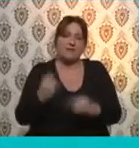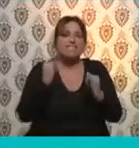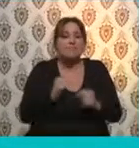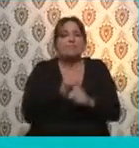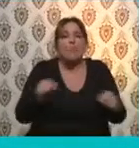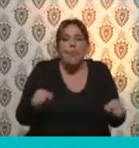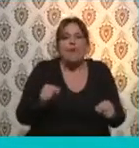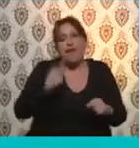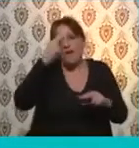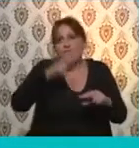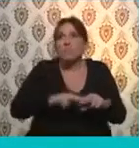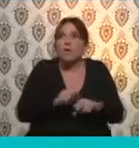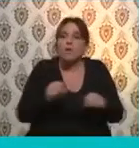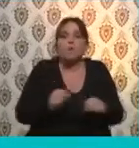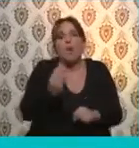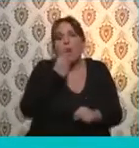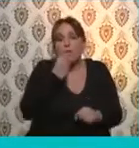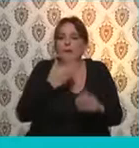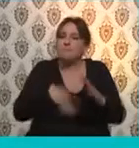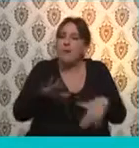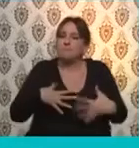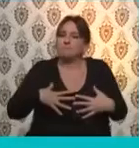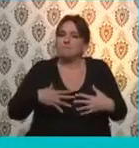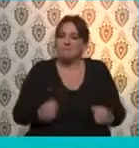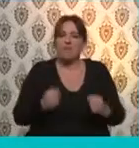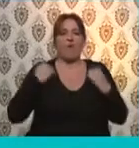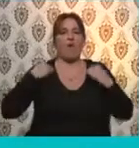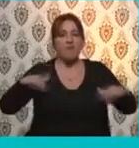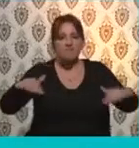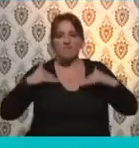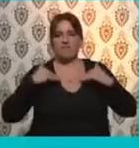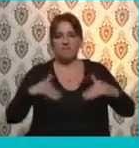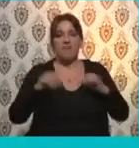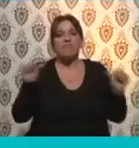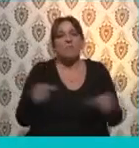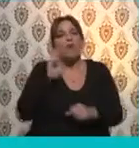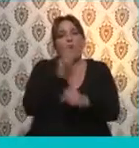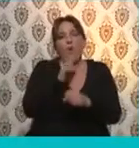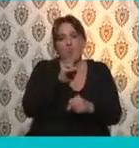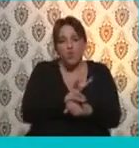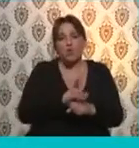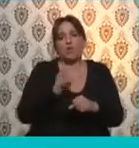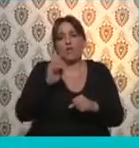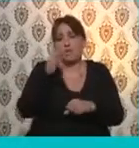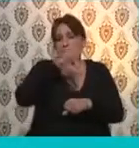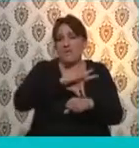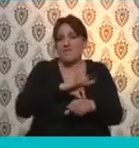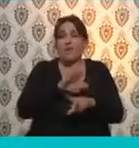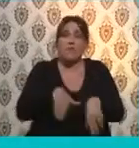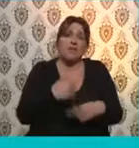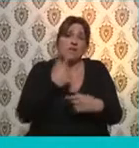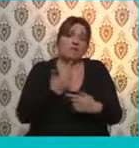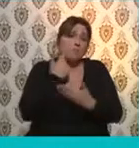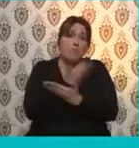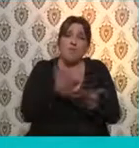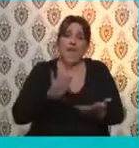y saludable, comer de forma más saludable, hacer actividad física regular, hacerse los chequeos y transmitir ese mensaje durante la